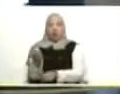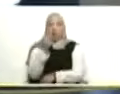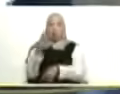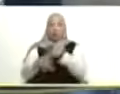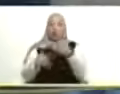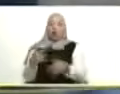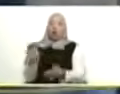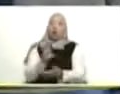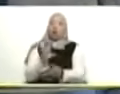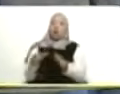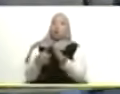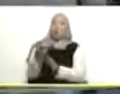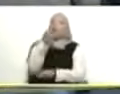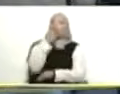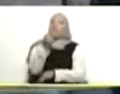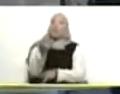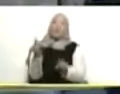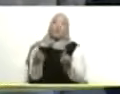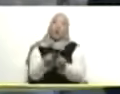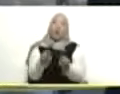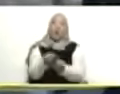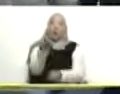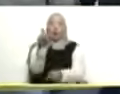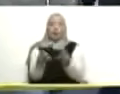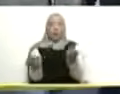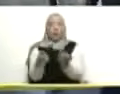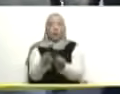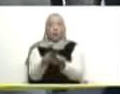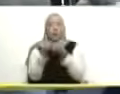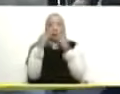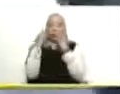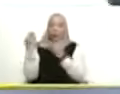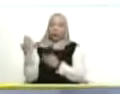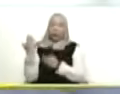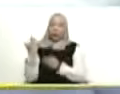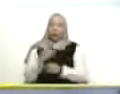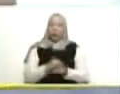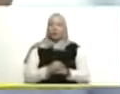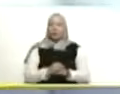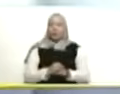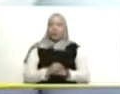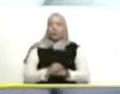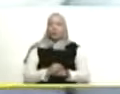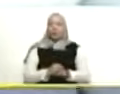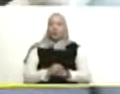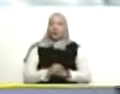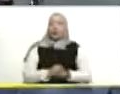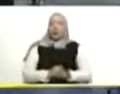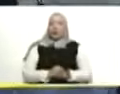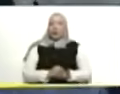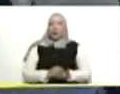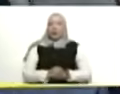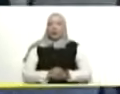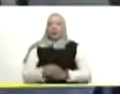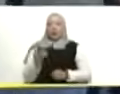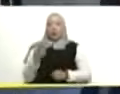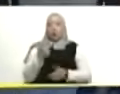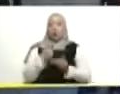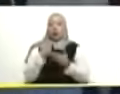chistes. Mira, mira, mira. Ah, estás hablando de eso. Ah, se notaba, se